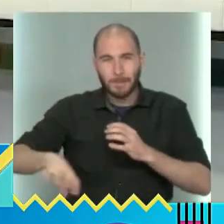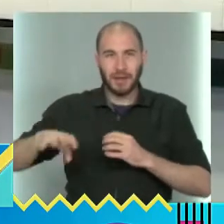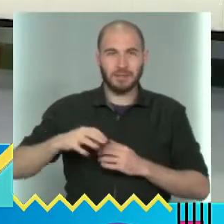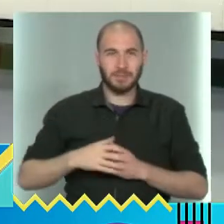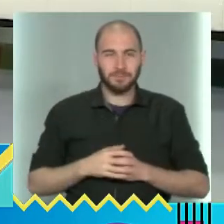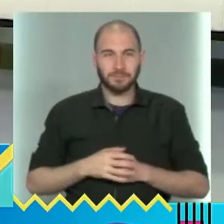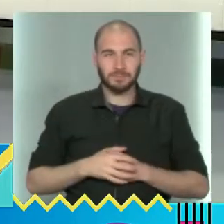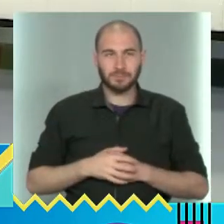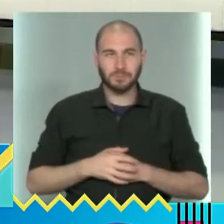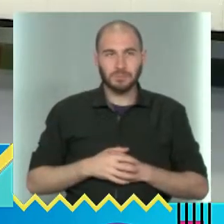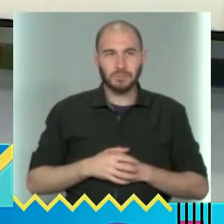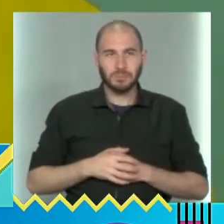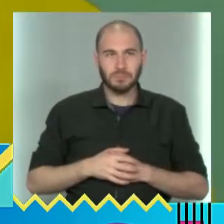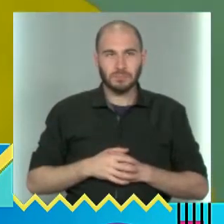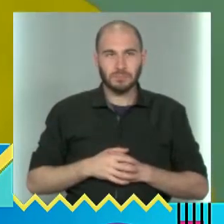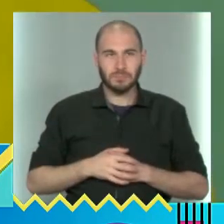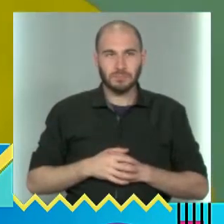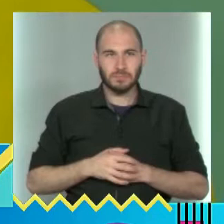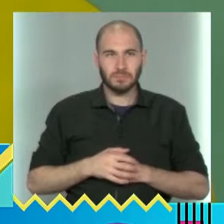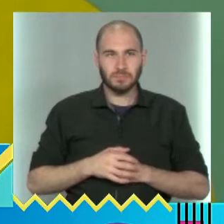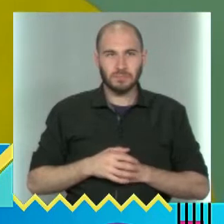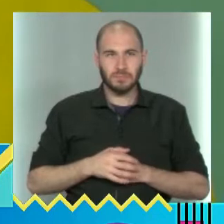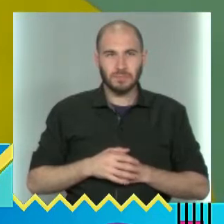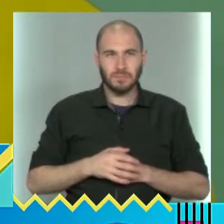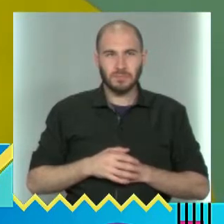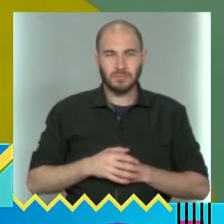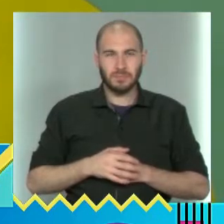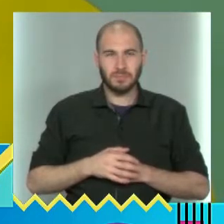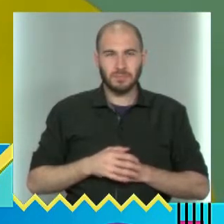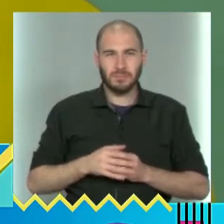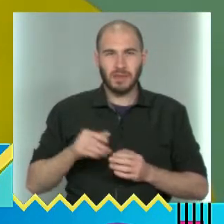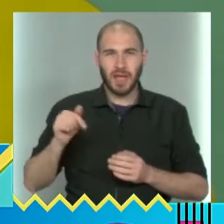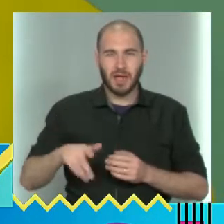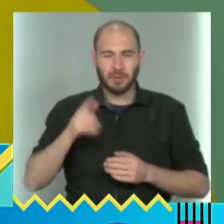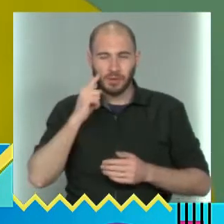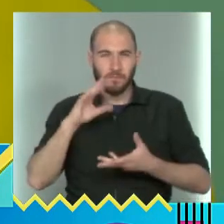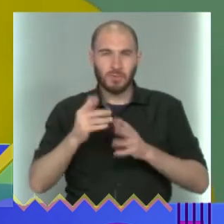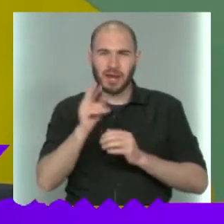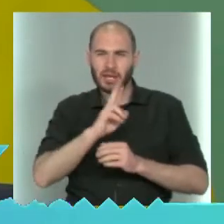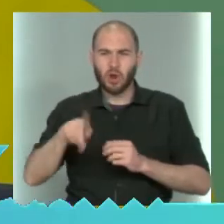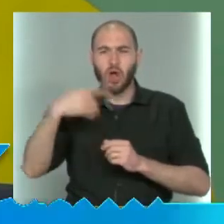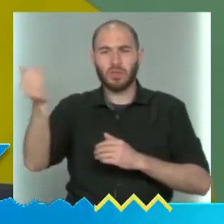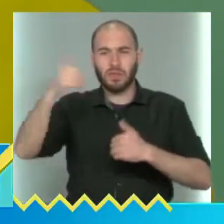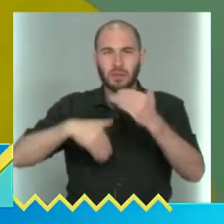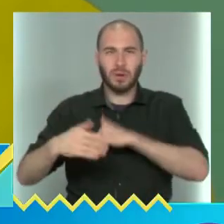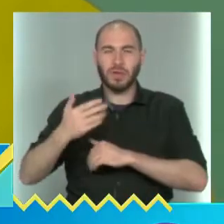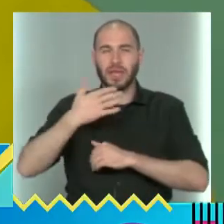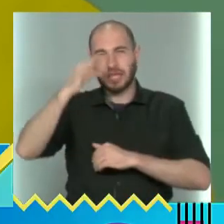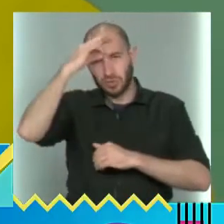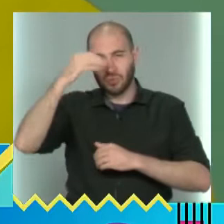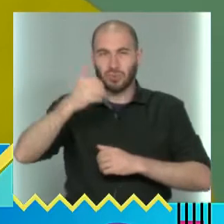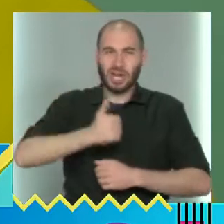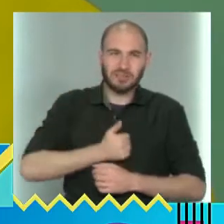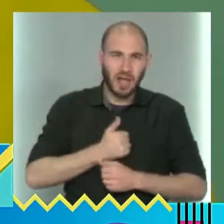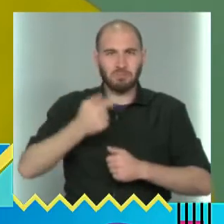en el cual un poco se observan otros matices de otras religiones, como puede ser el hinduismo, el